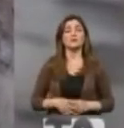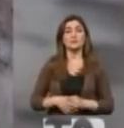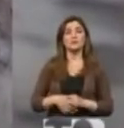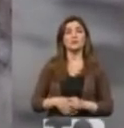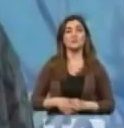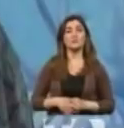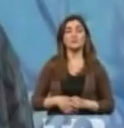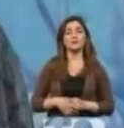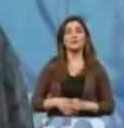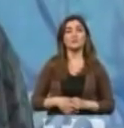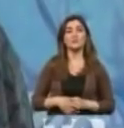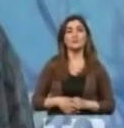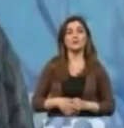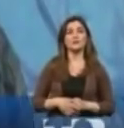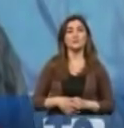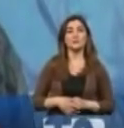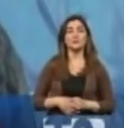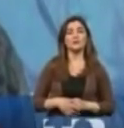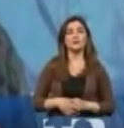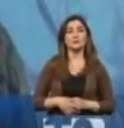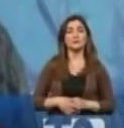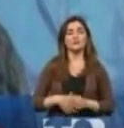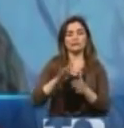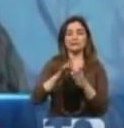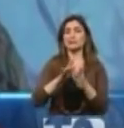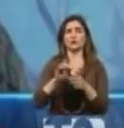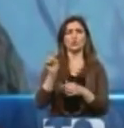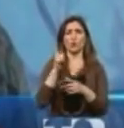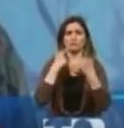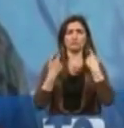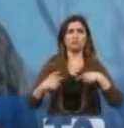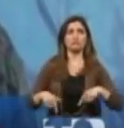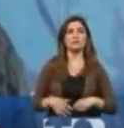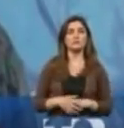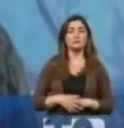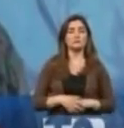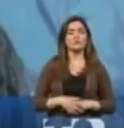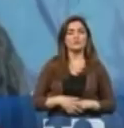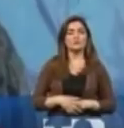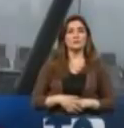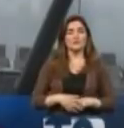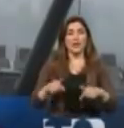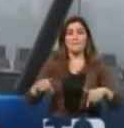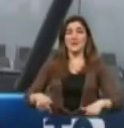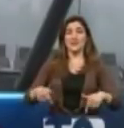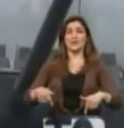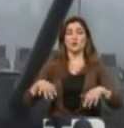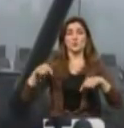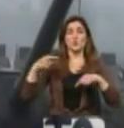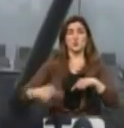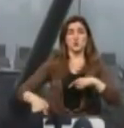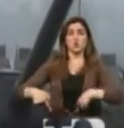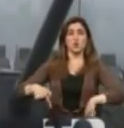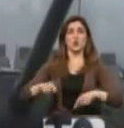castrense. Al momento ellos se encuentran fuera de peligro, heridas que en los muslos. Se asegura que en este